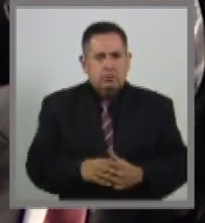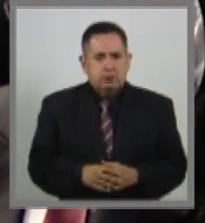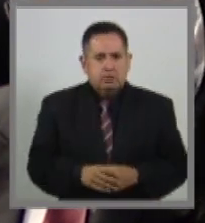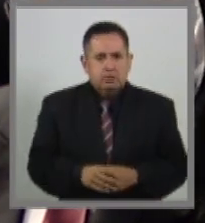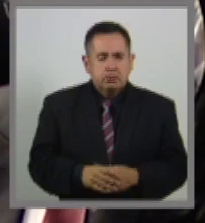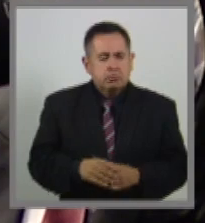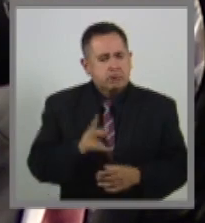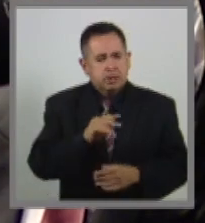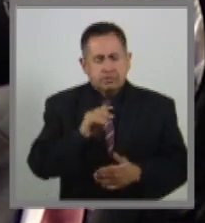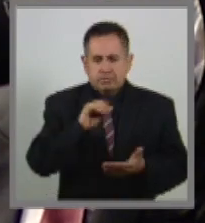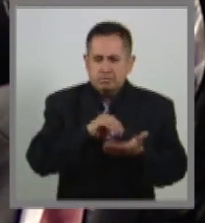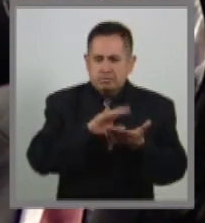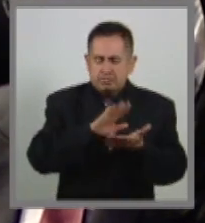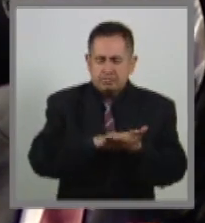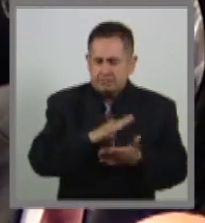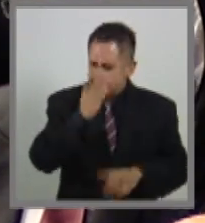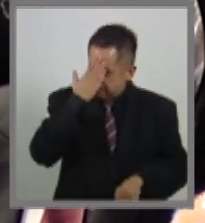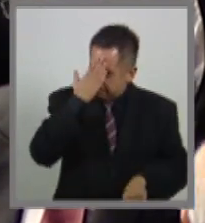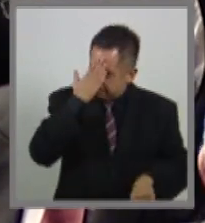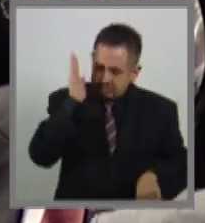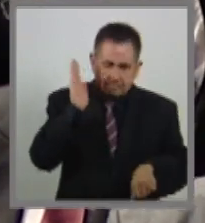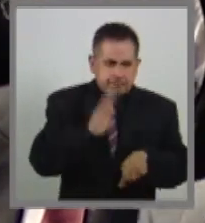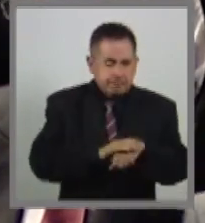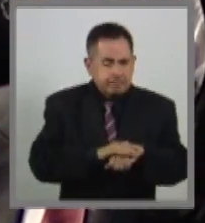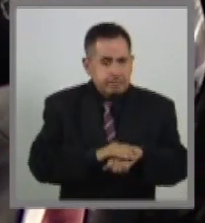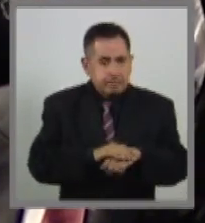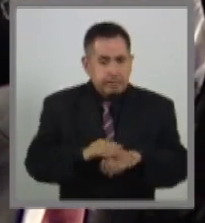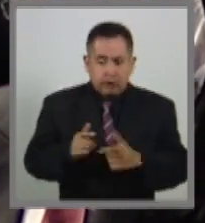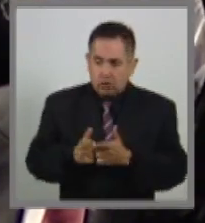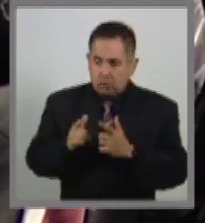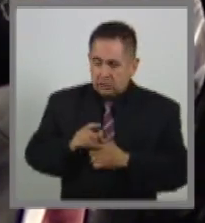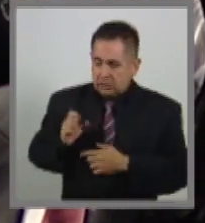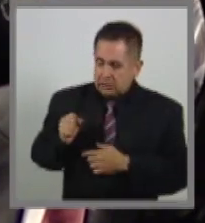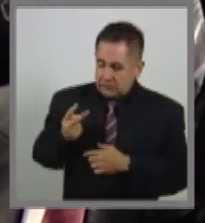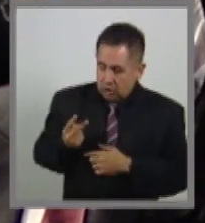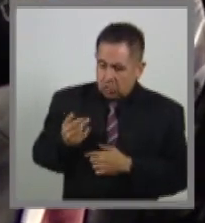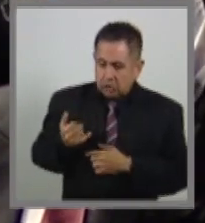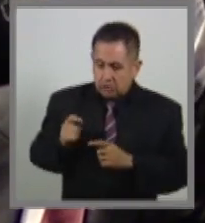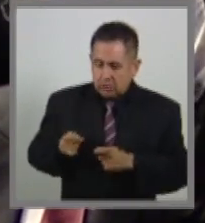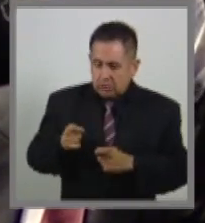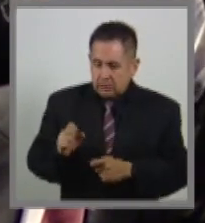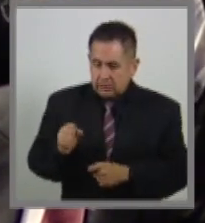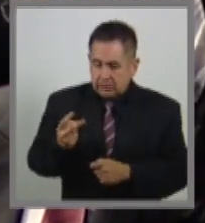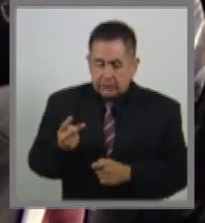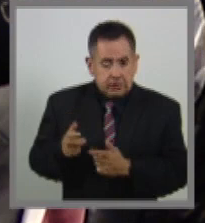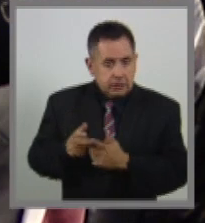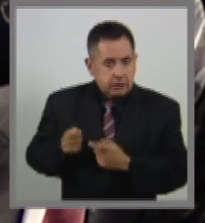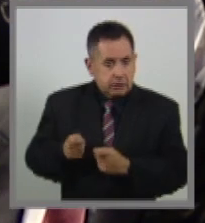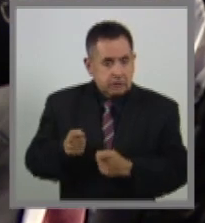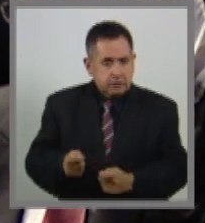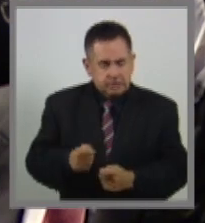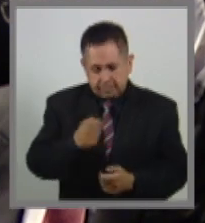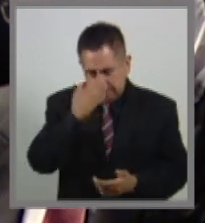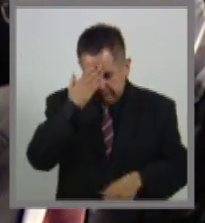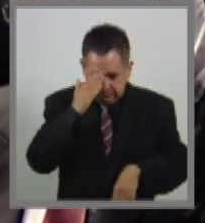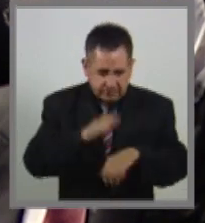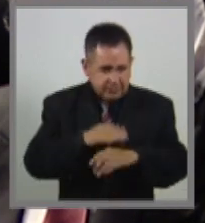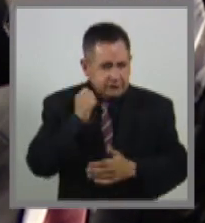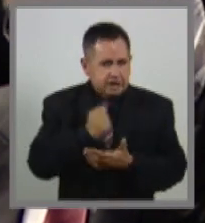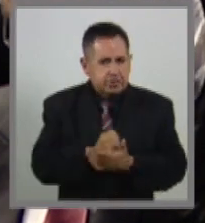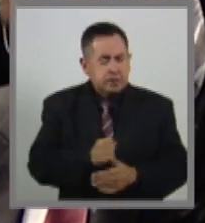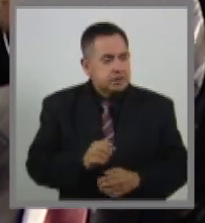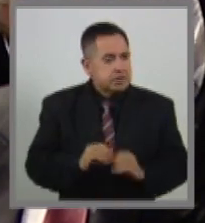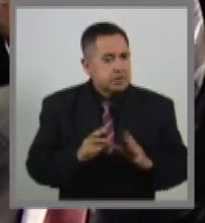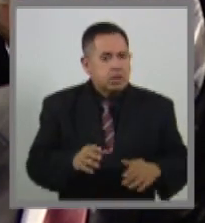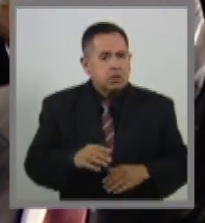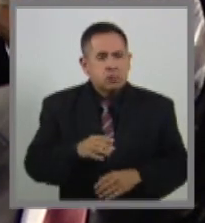dejas una huella muy importante en la 62 legislatura y en la 63 legislatura. No cabe duda